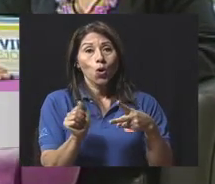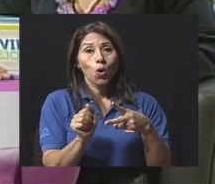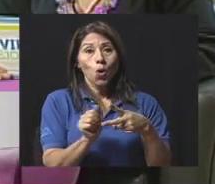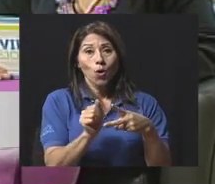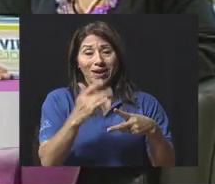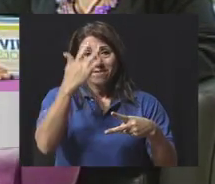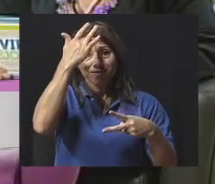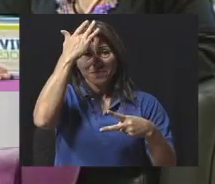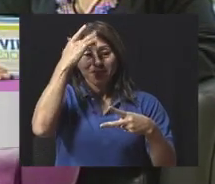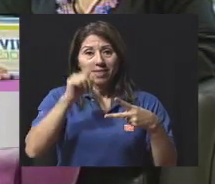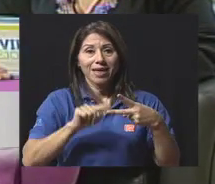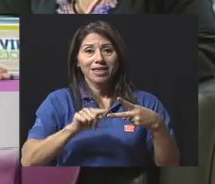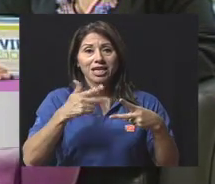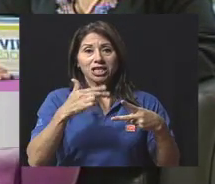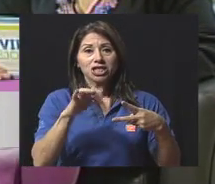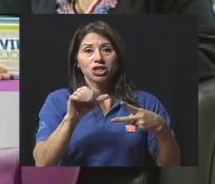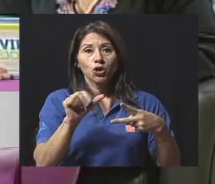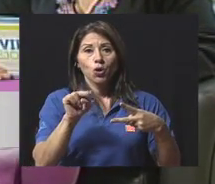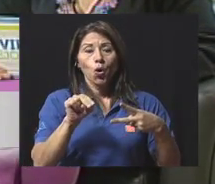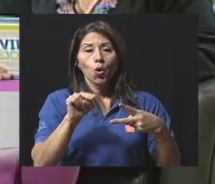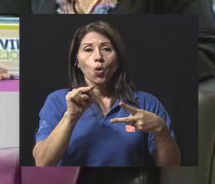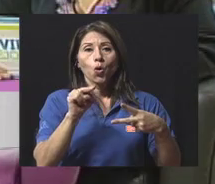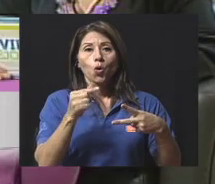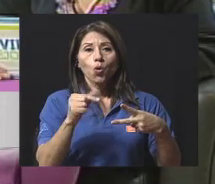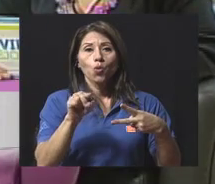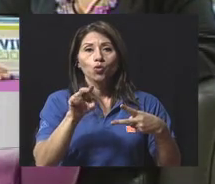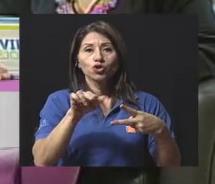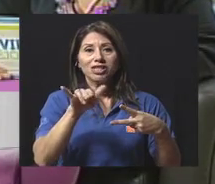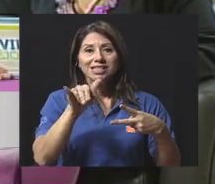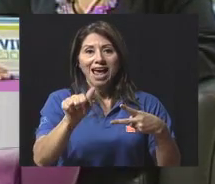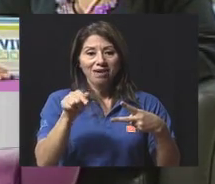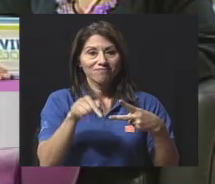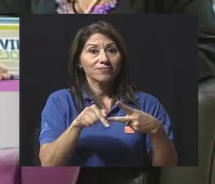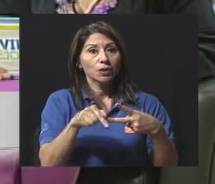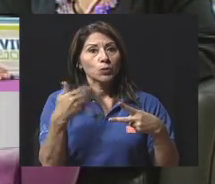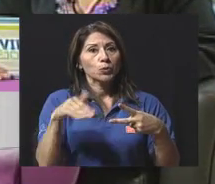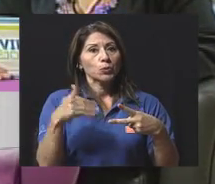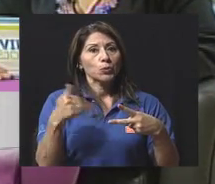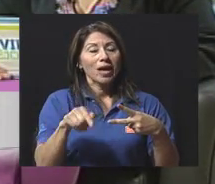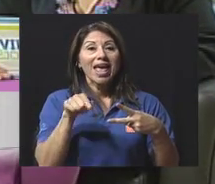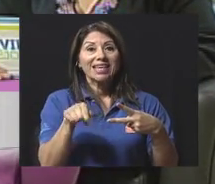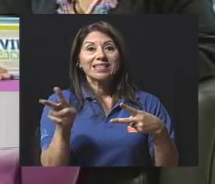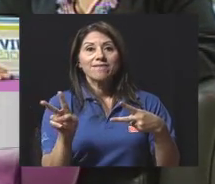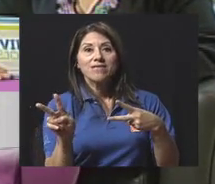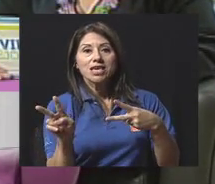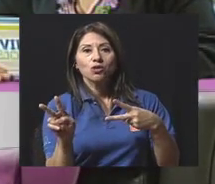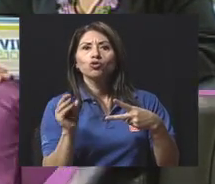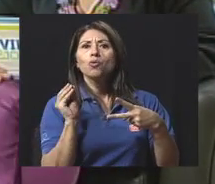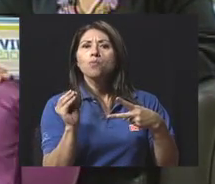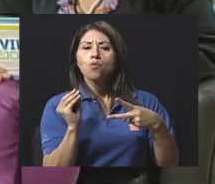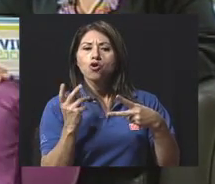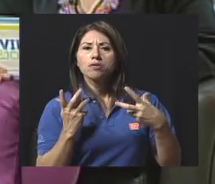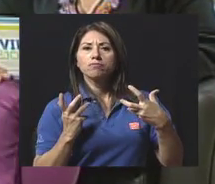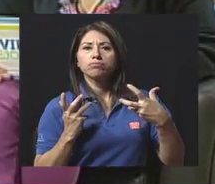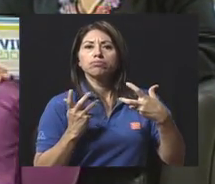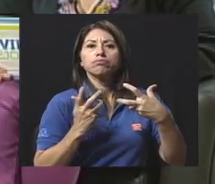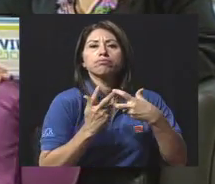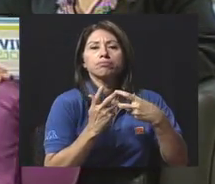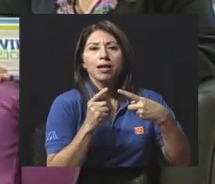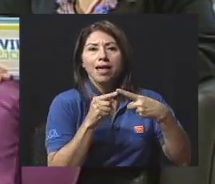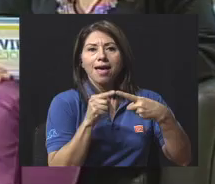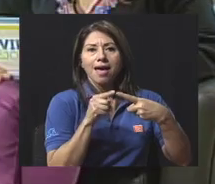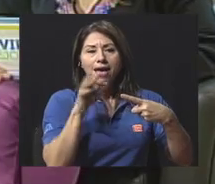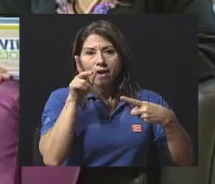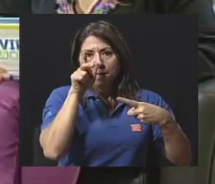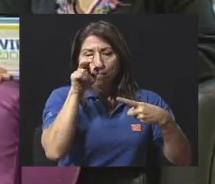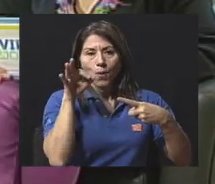tenemos otra situación el virus de Chikungunya tiene mucha afinidad por el ads gpti el principal vector del dengue